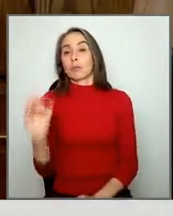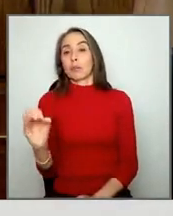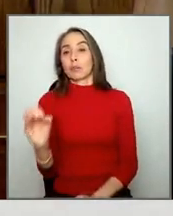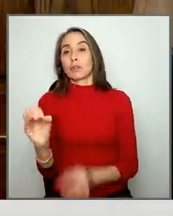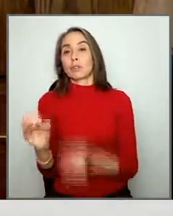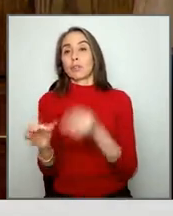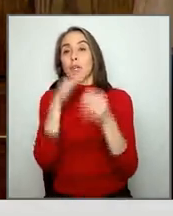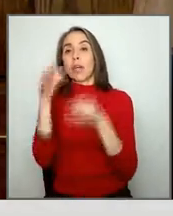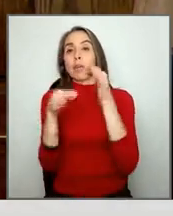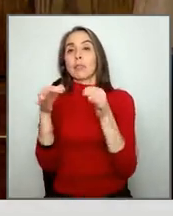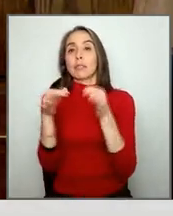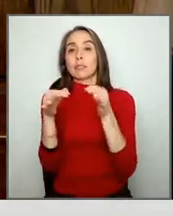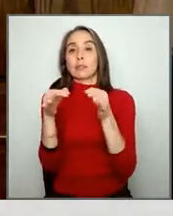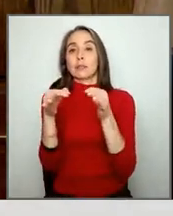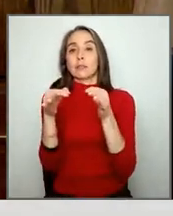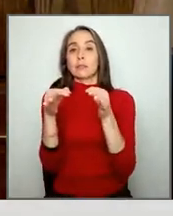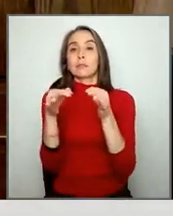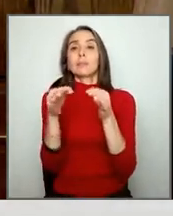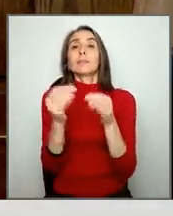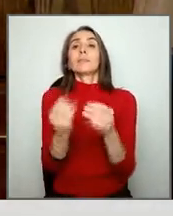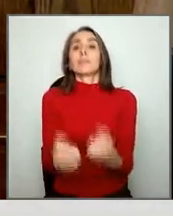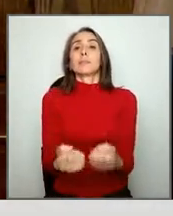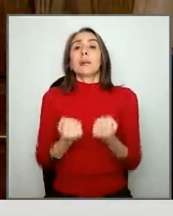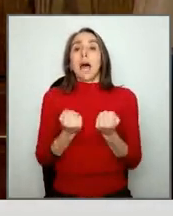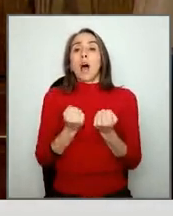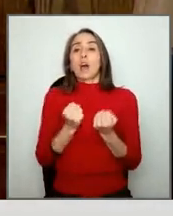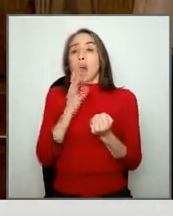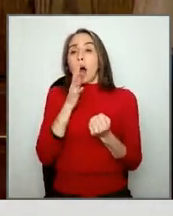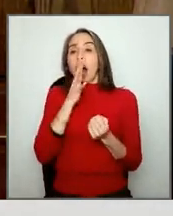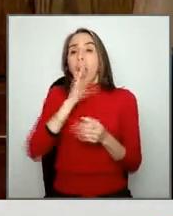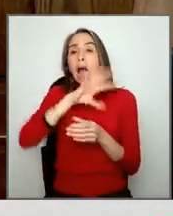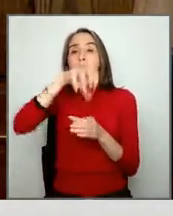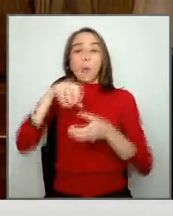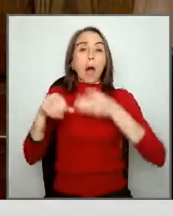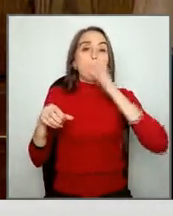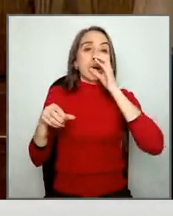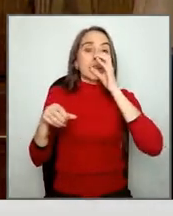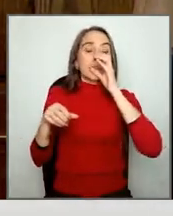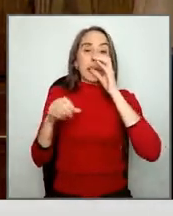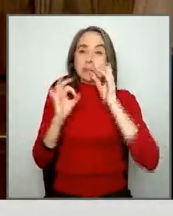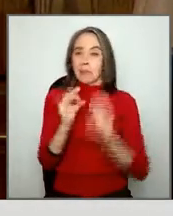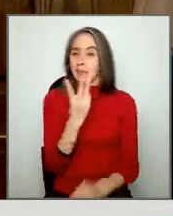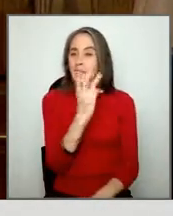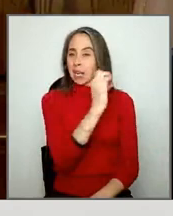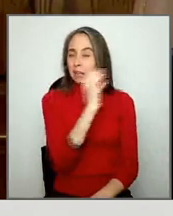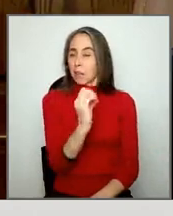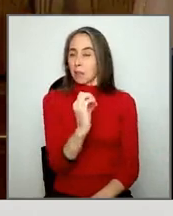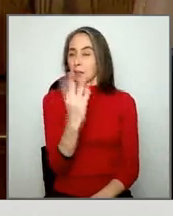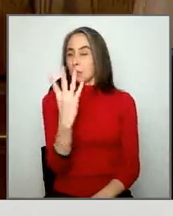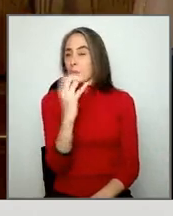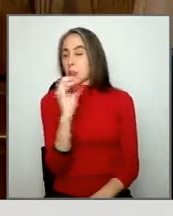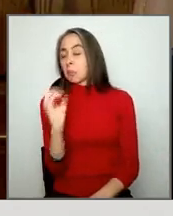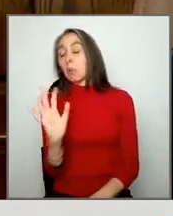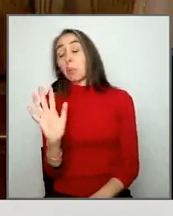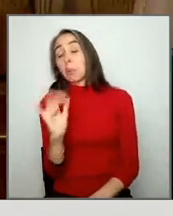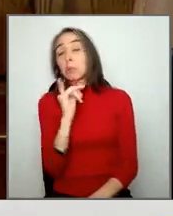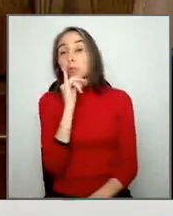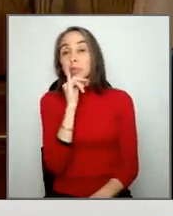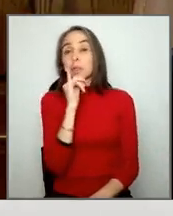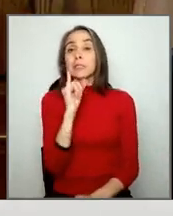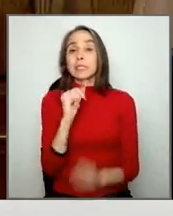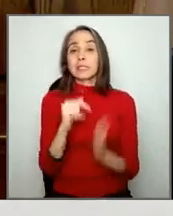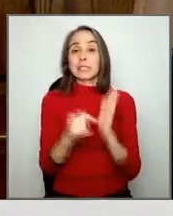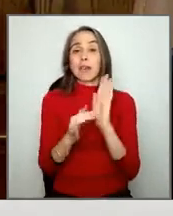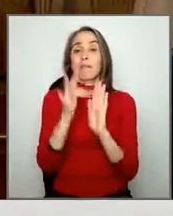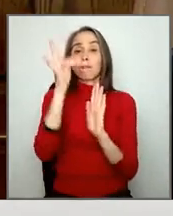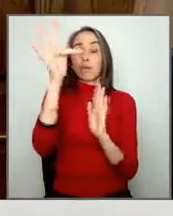materia de ahorro de agua potable serán tan así pero lo que sí creo Es que esto va a ser una contribución pero para que sea una contribución